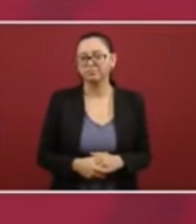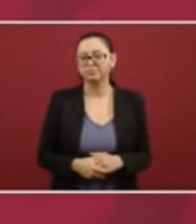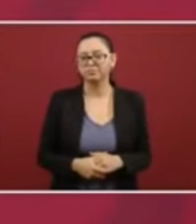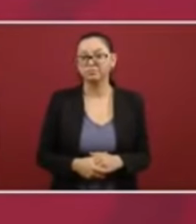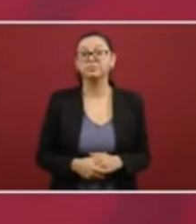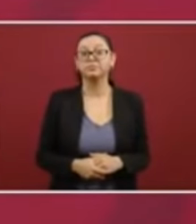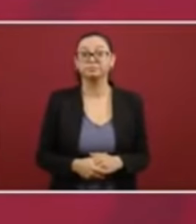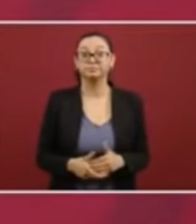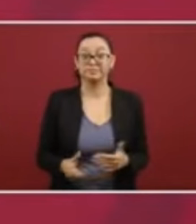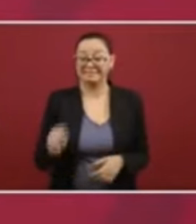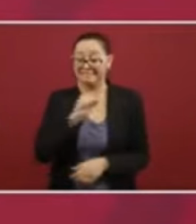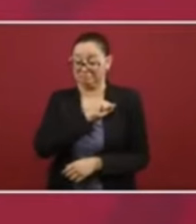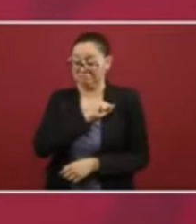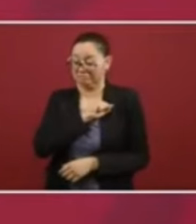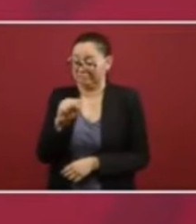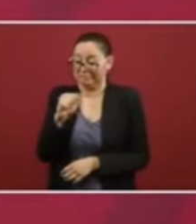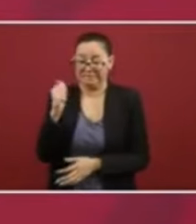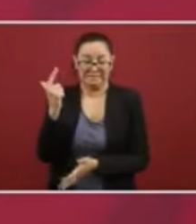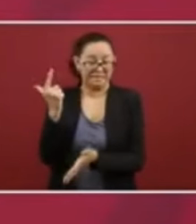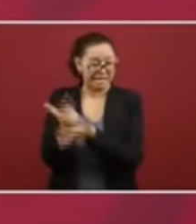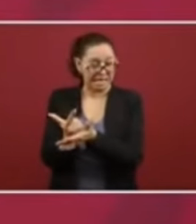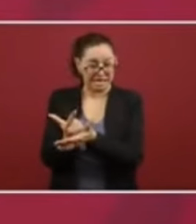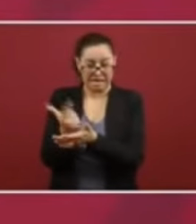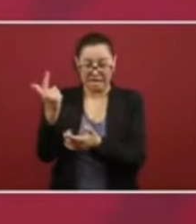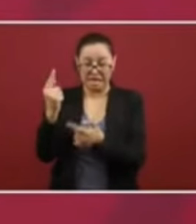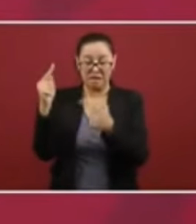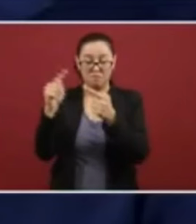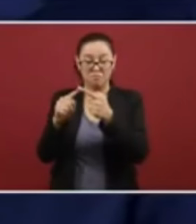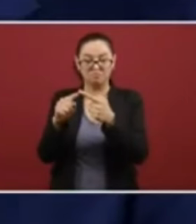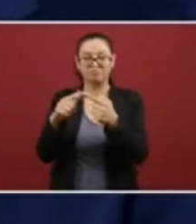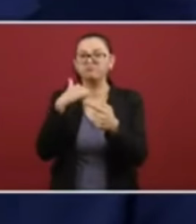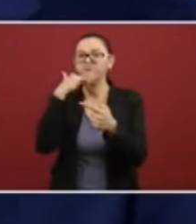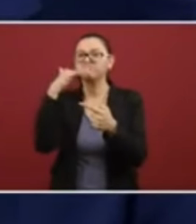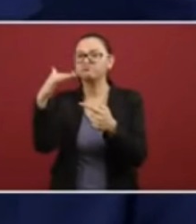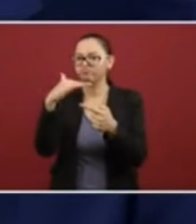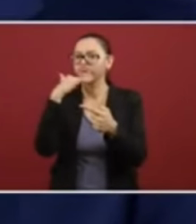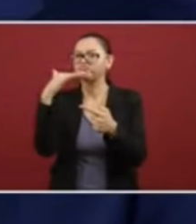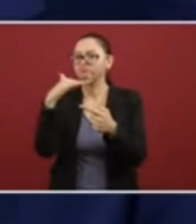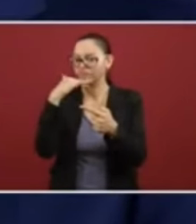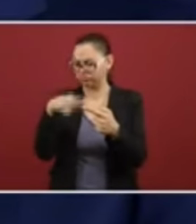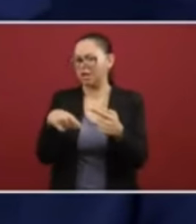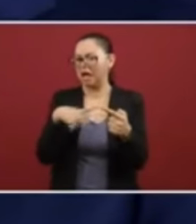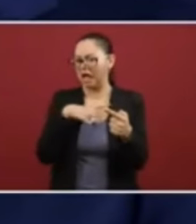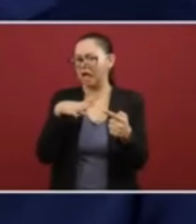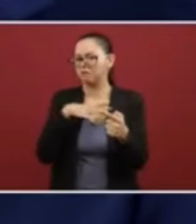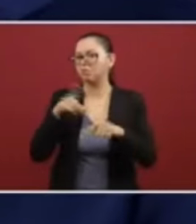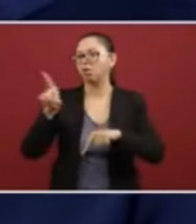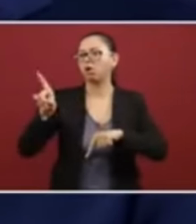como delitos graves hechos de corrupción.